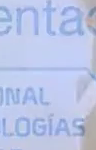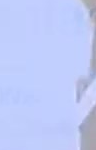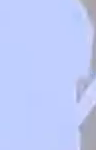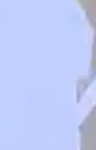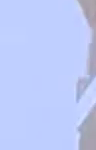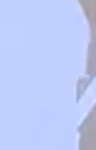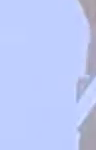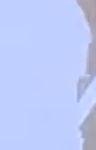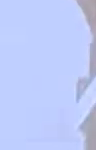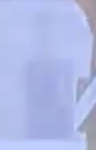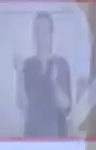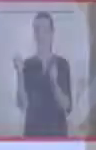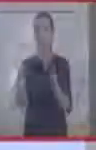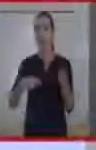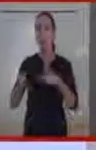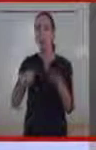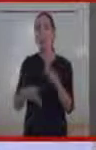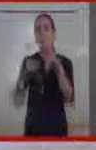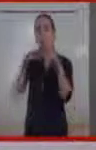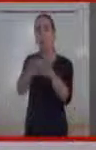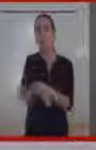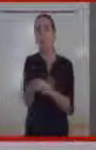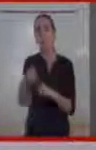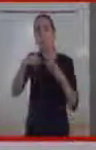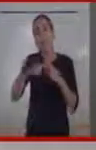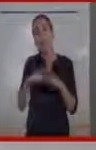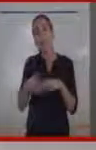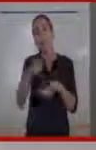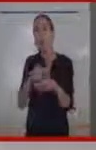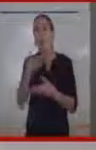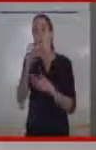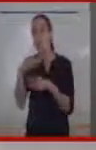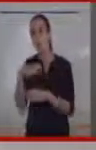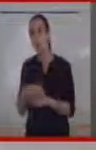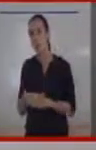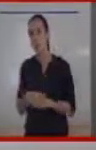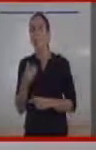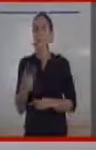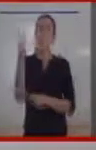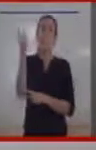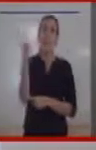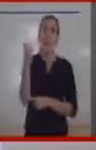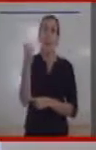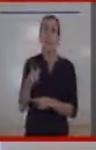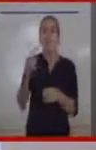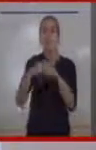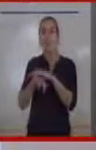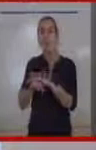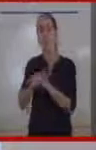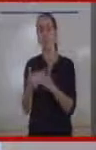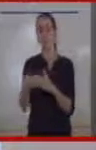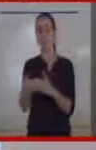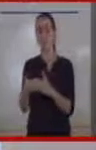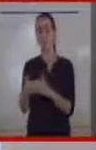Una mesa redonda, el mercado de la accesibilidad y las herramientas para conocerlo, necesidades, expectativas y evolución futura. En